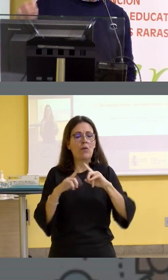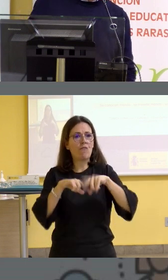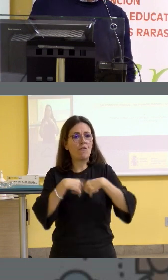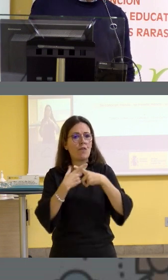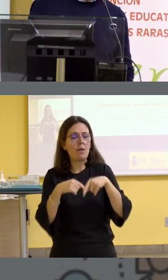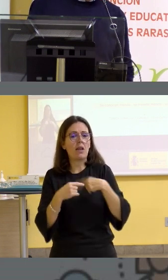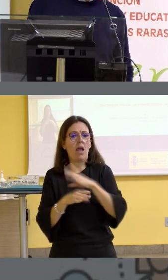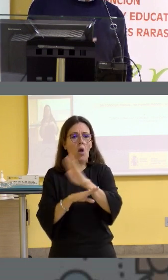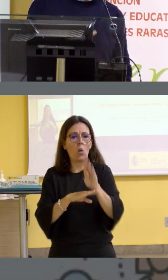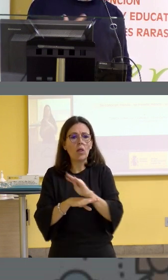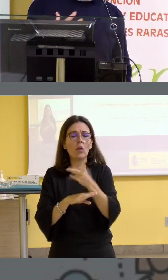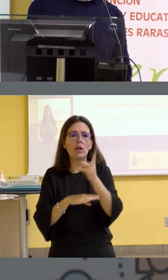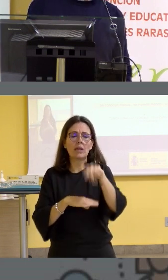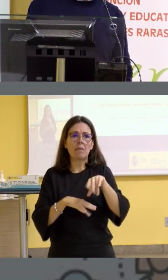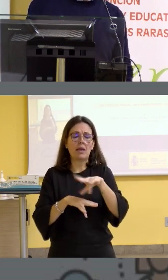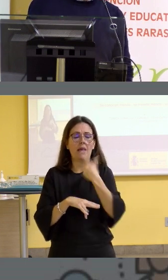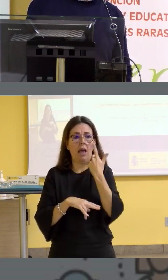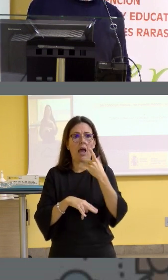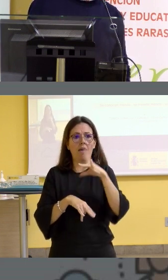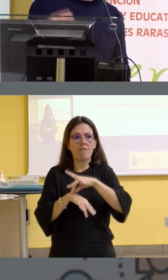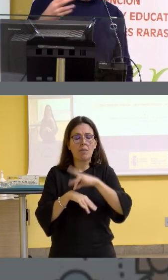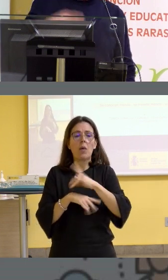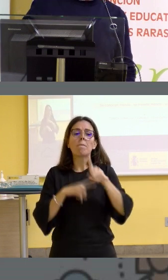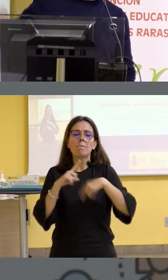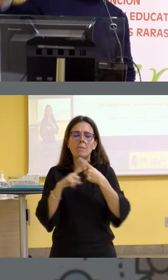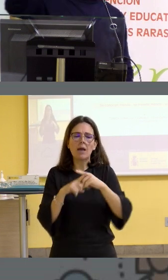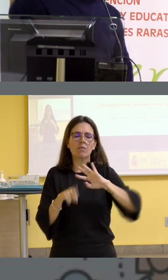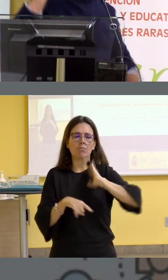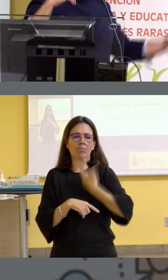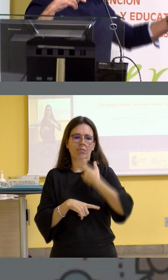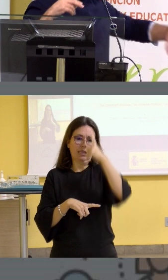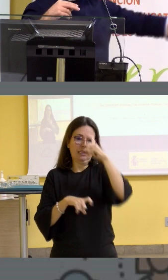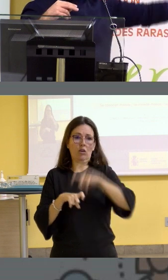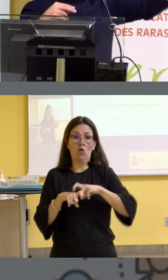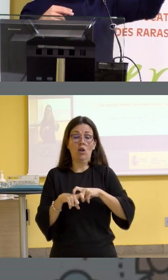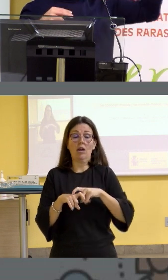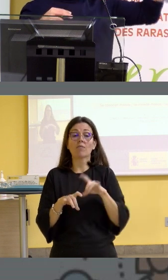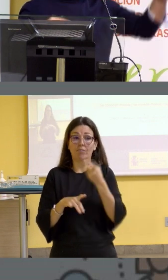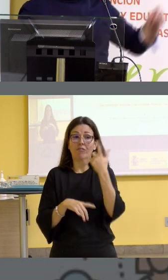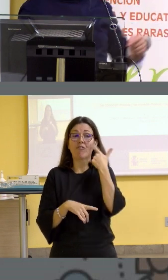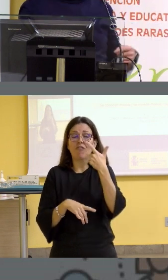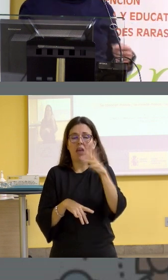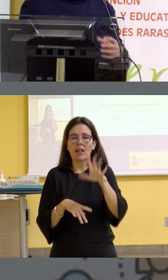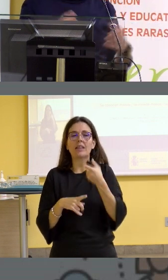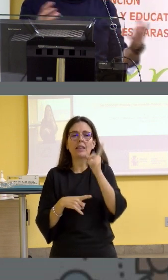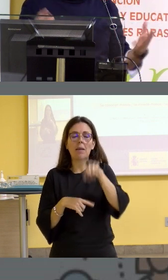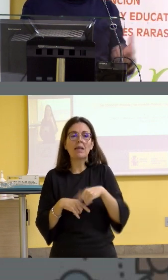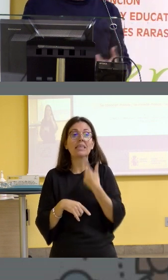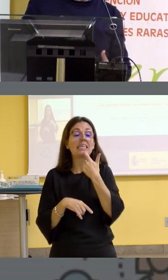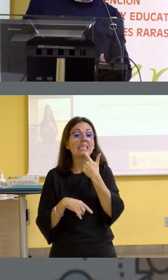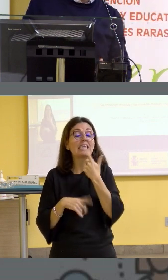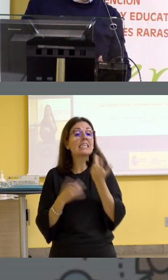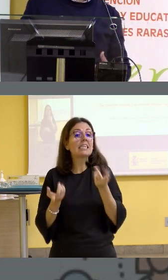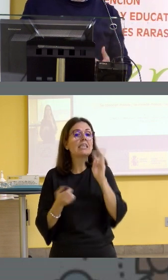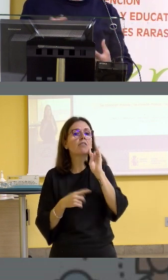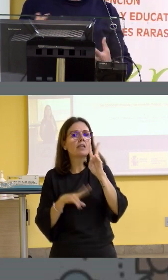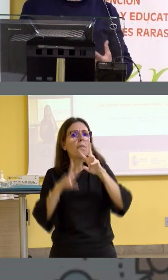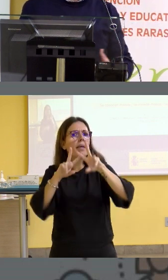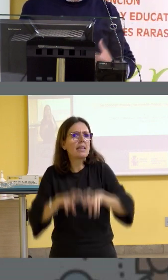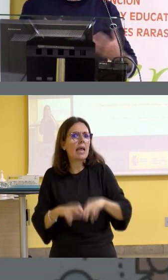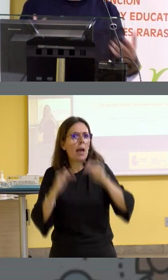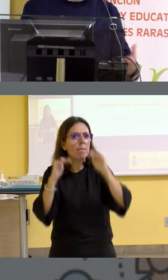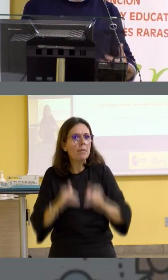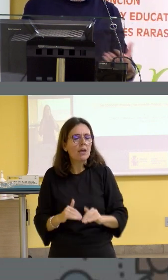cuidadores, sanitarios y una tremendísima carga psicológica. Y que paradójicamente, si hiciésemos una flecha hacia arriba, nos encontramos que se investiga menos,